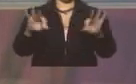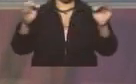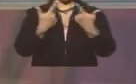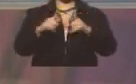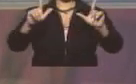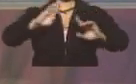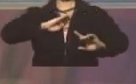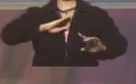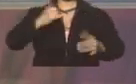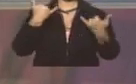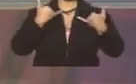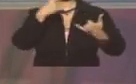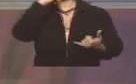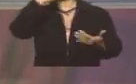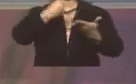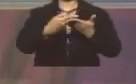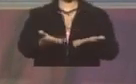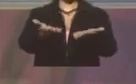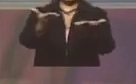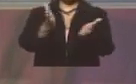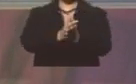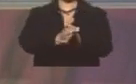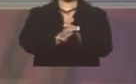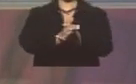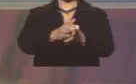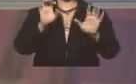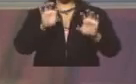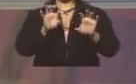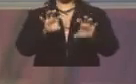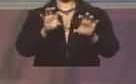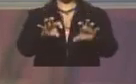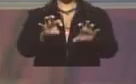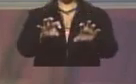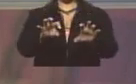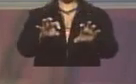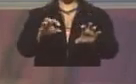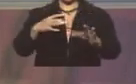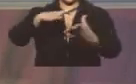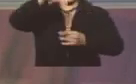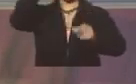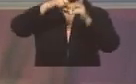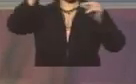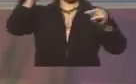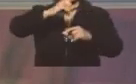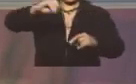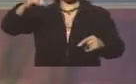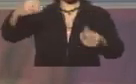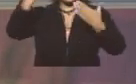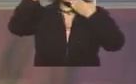el día de hoy, vamos a dejar que ella misma se presente. Yo, en modo de echadera de broma, le digo que ella es la